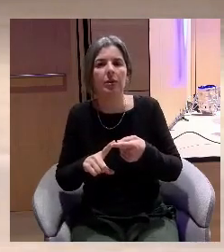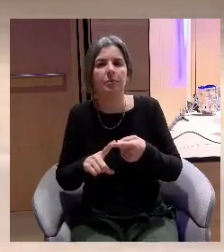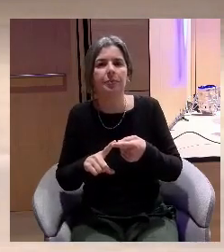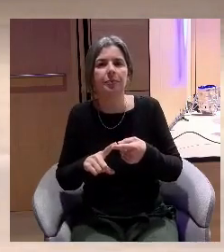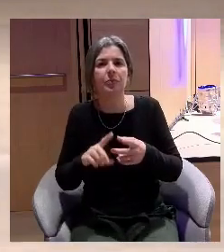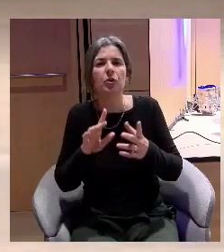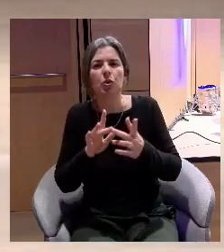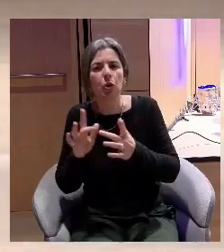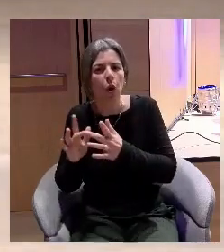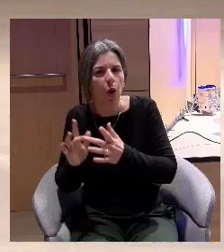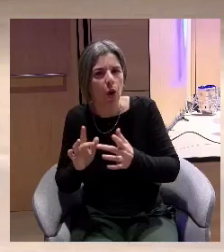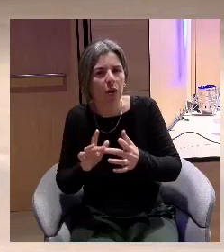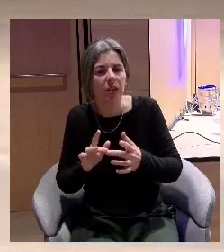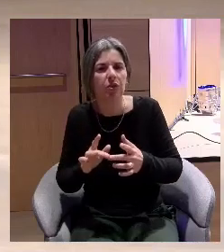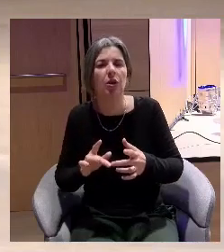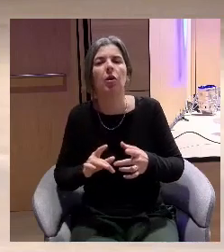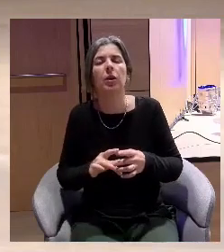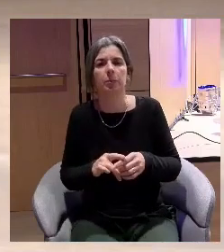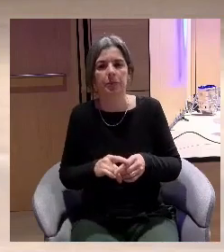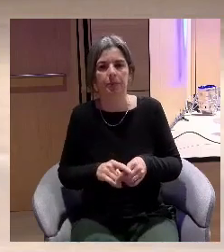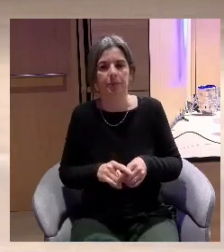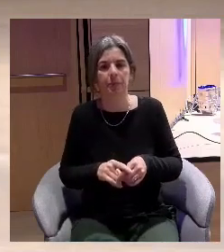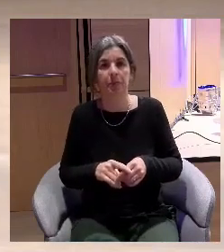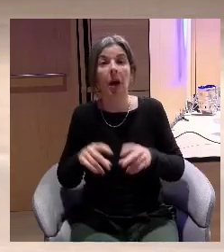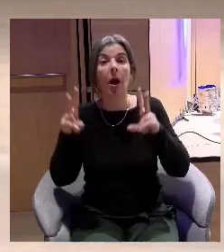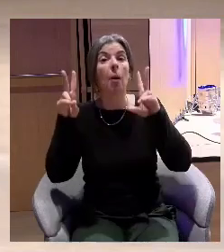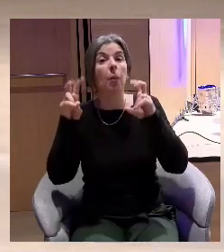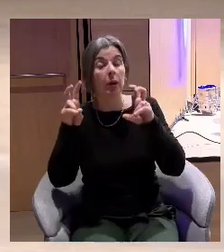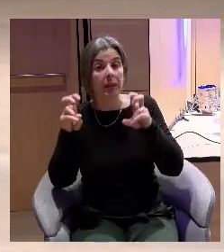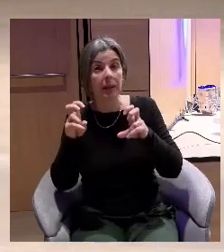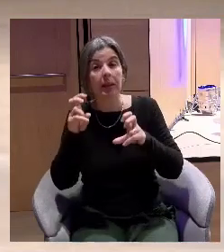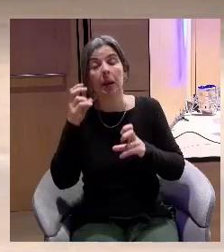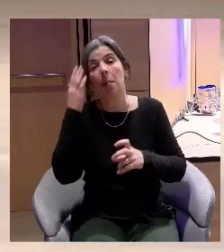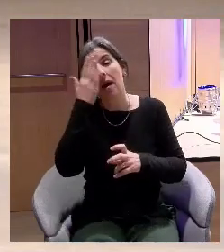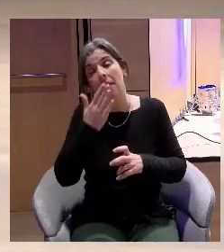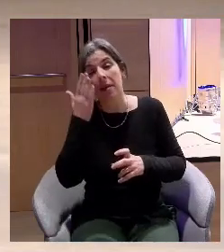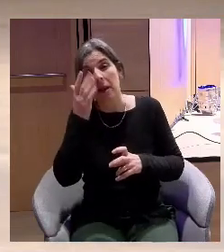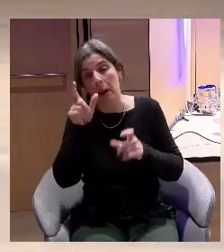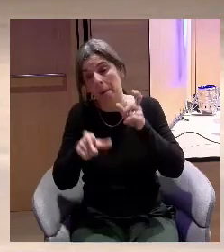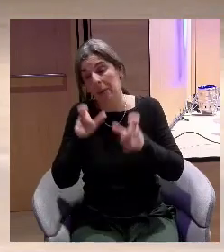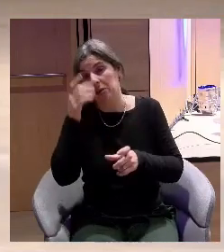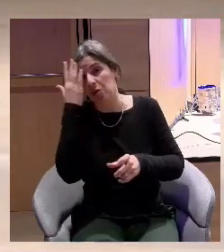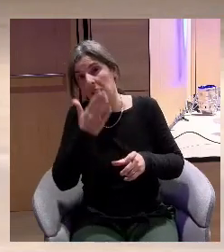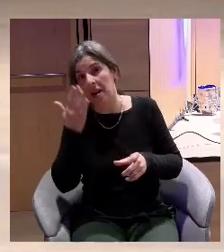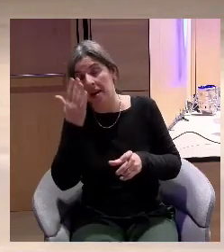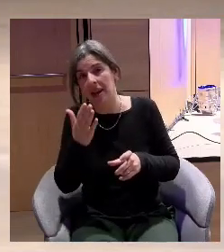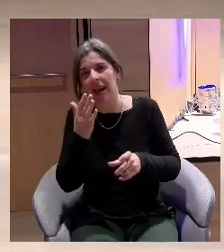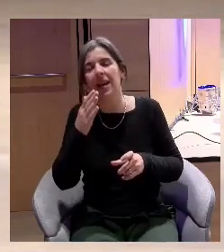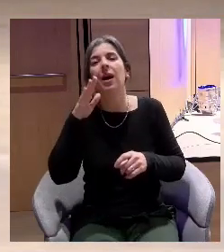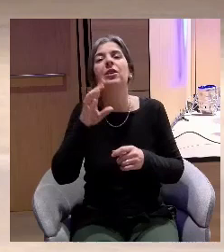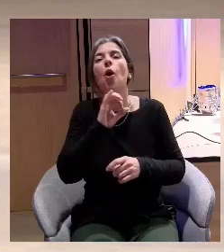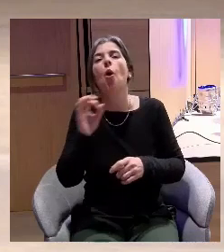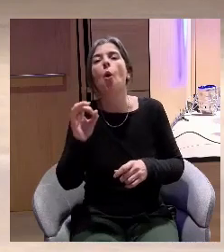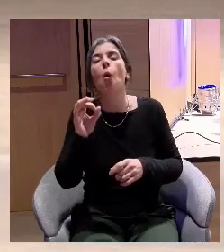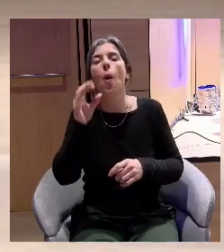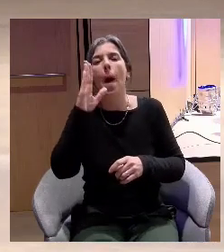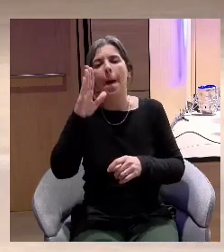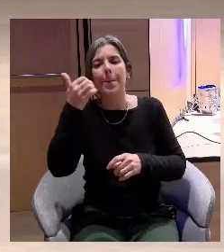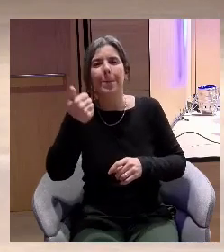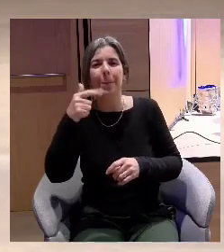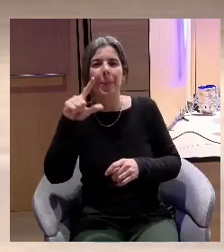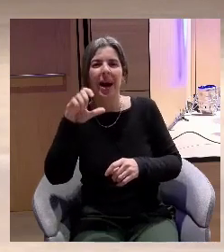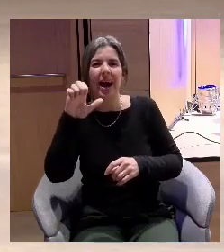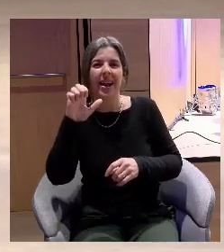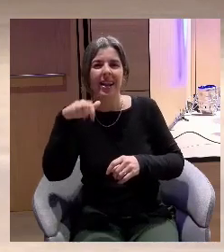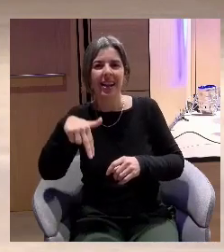Bueno, el tema de negro, afrocolombiano, raizal, palenquero es una diferenciación que se